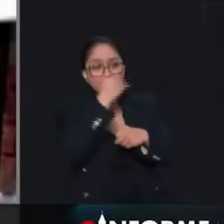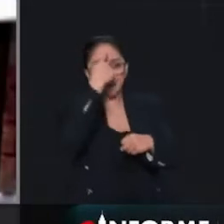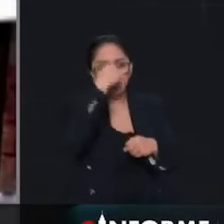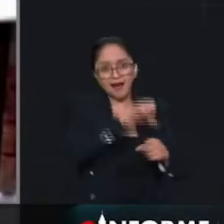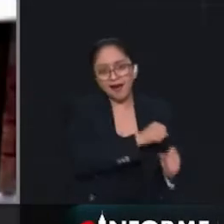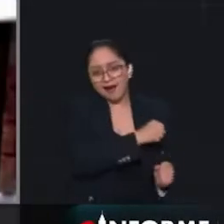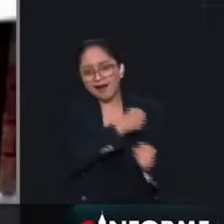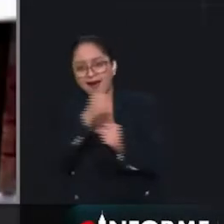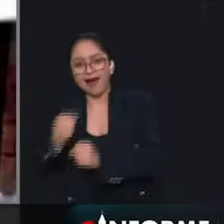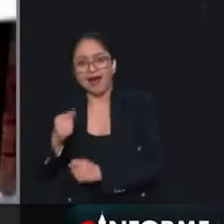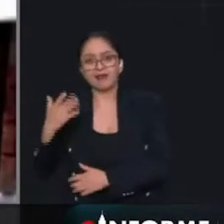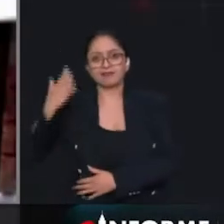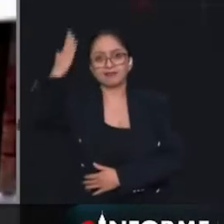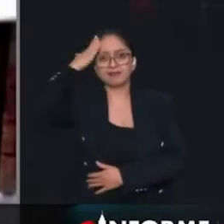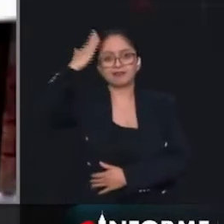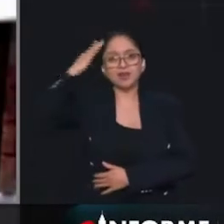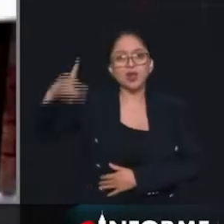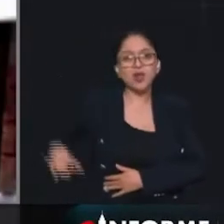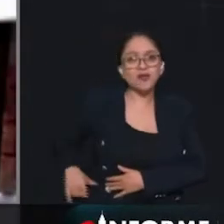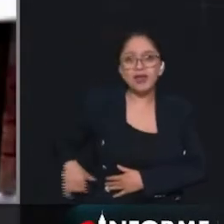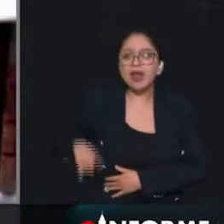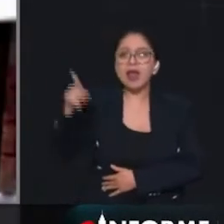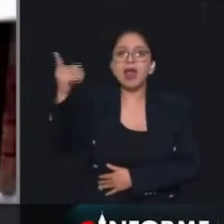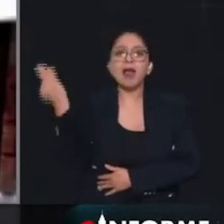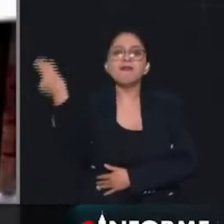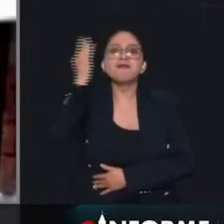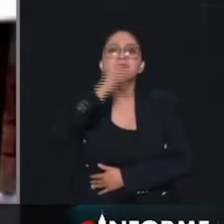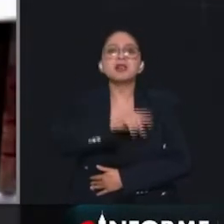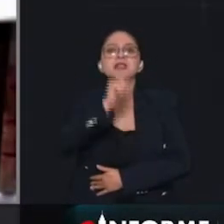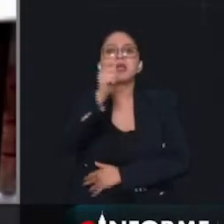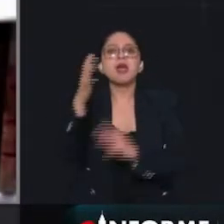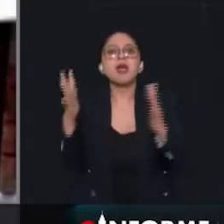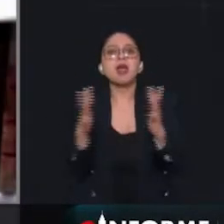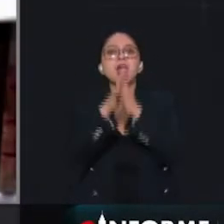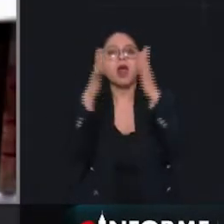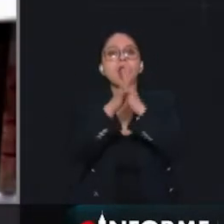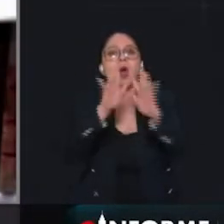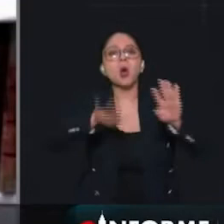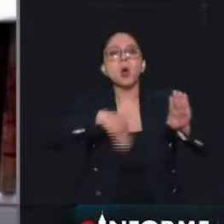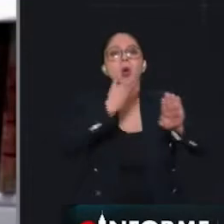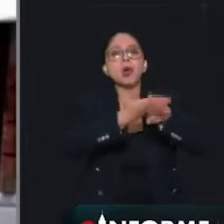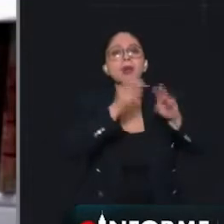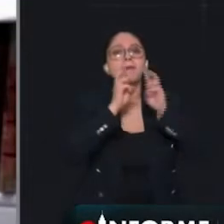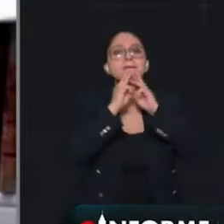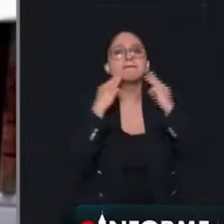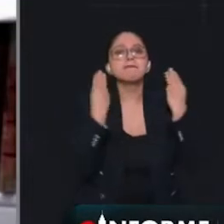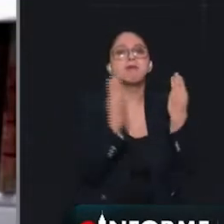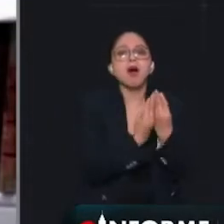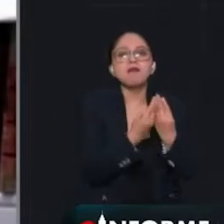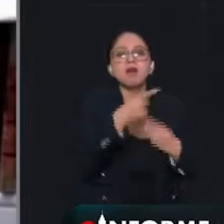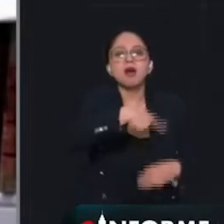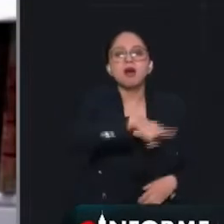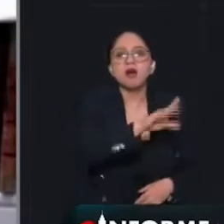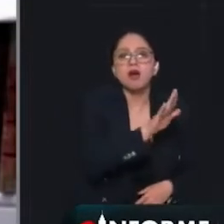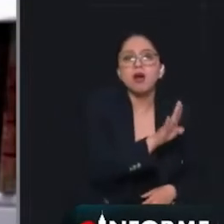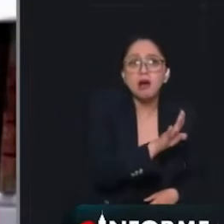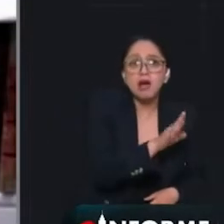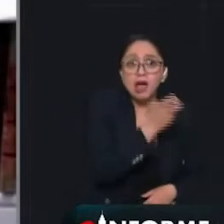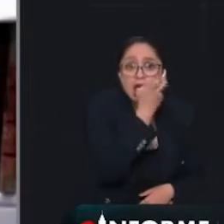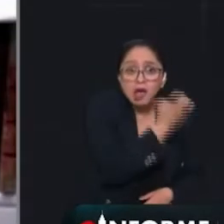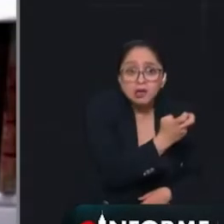andar una guerra contra el narco, ¿no? que desató un ciclo de